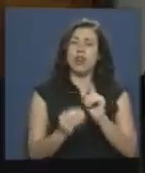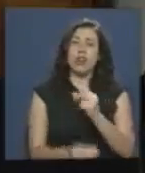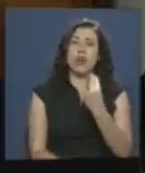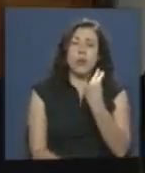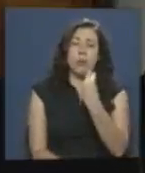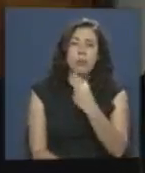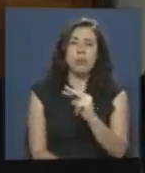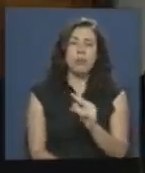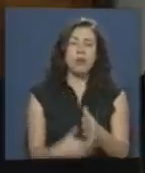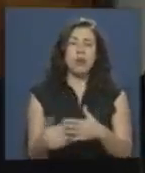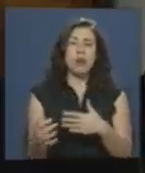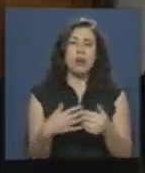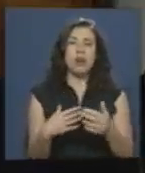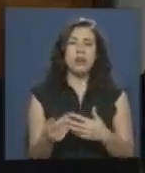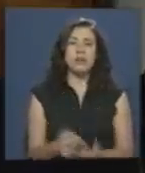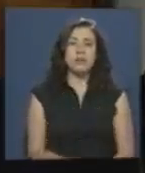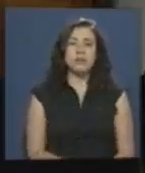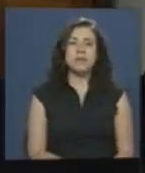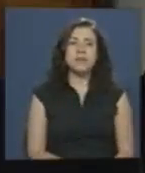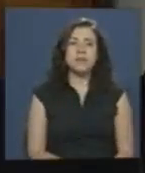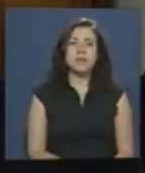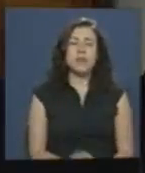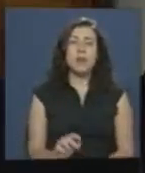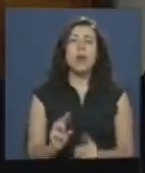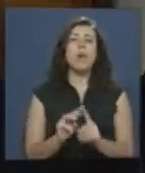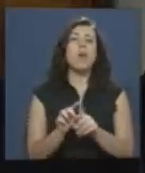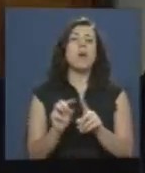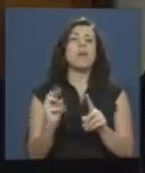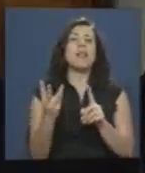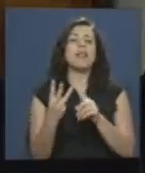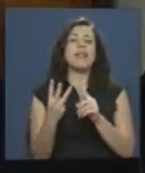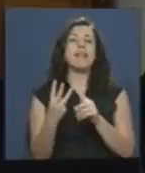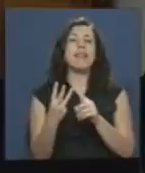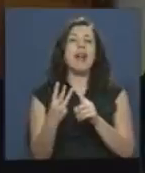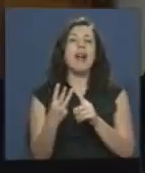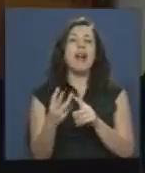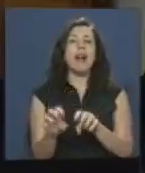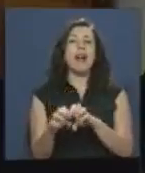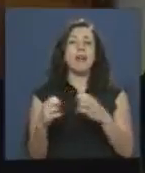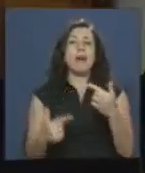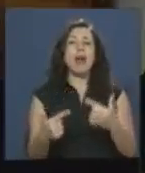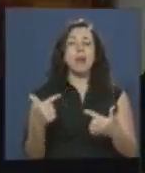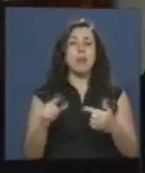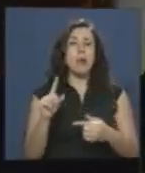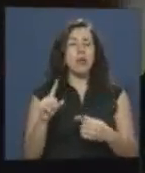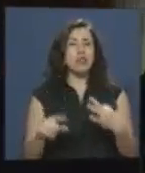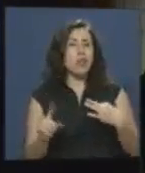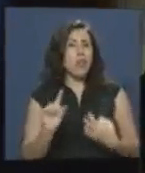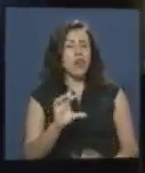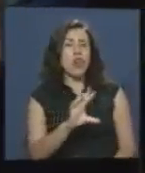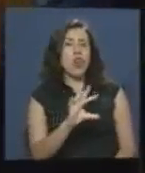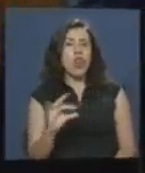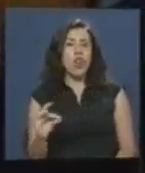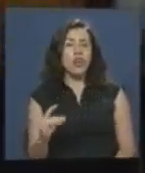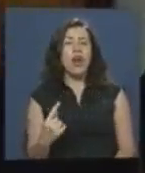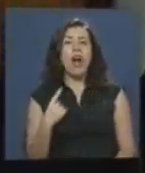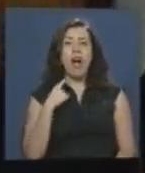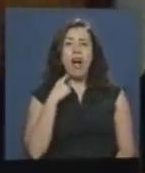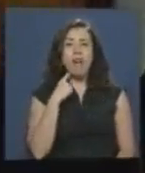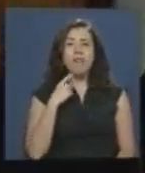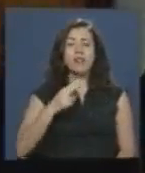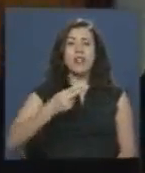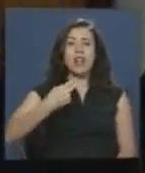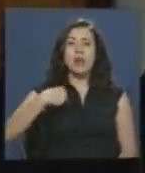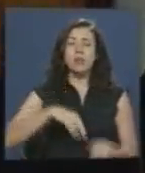propias, erigiéndose en la práctica como en una tercera cámara política, sin que lo haya elegido la ciudadanía, dañando de esta manera